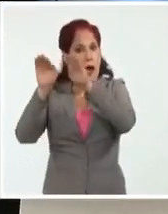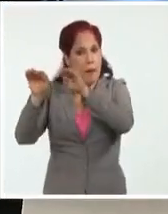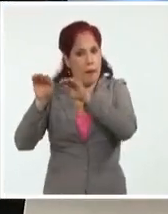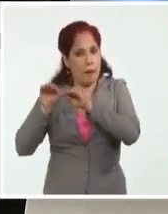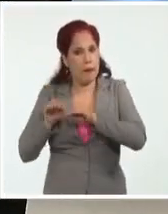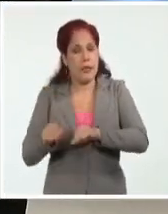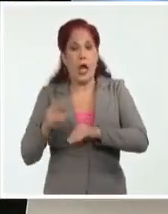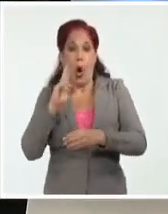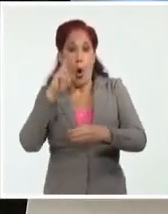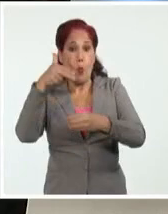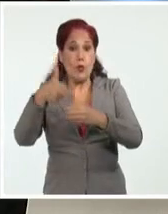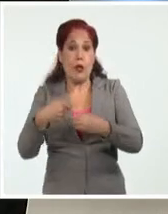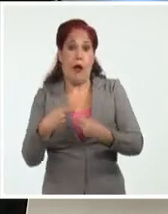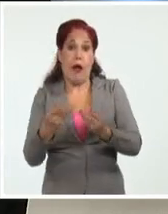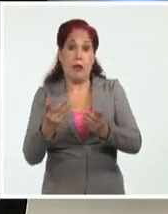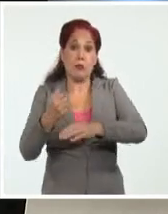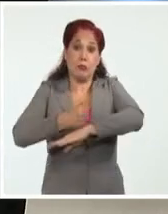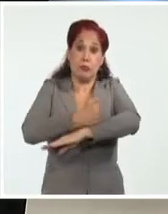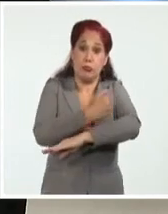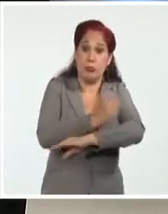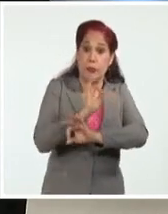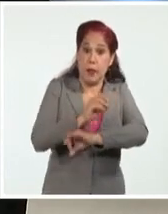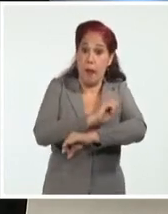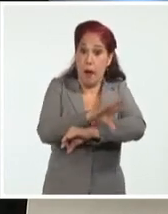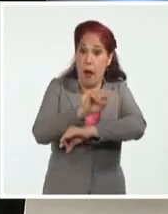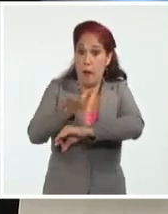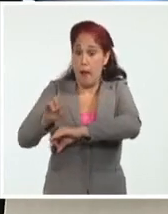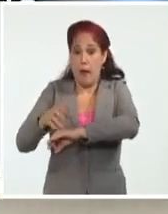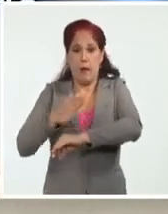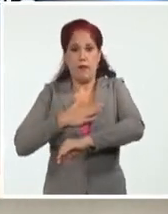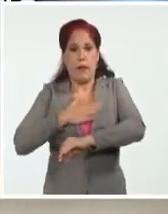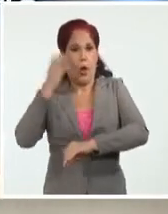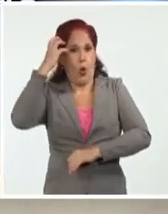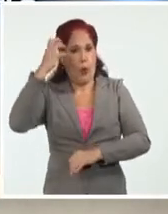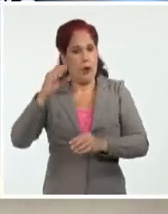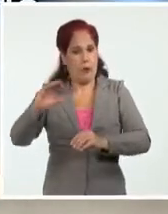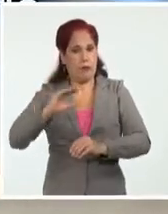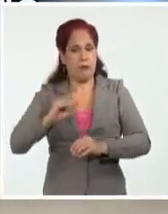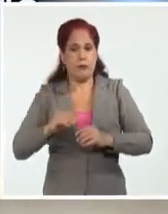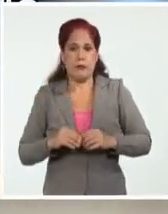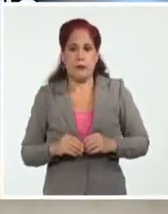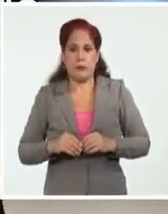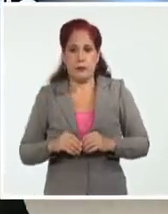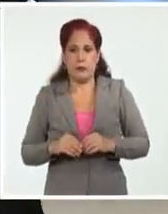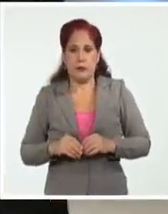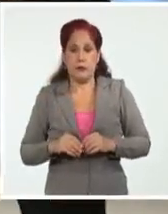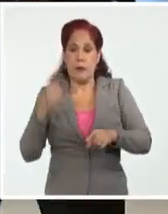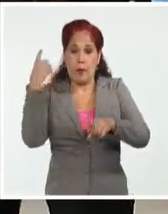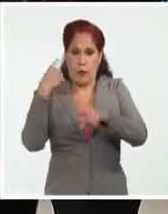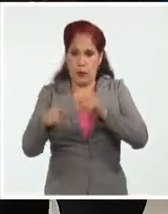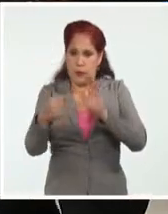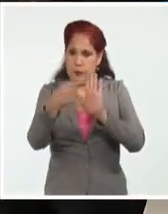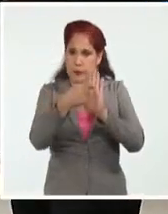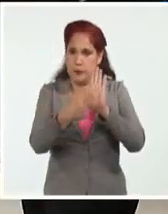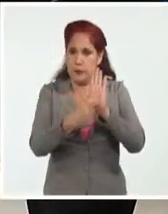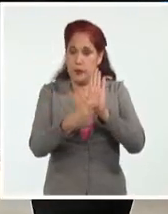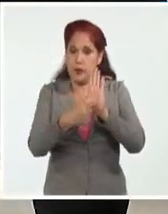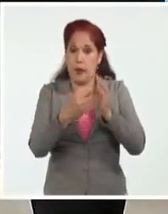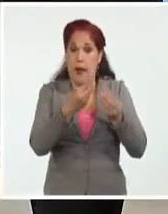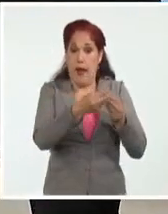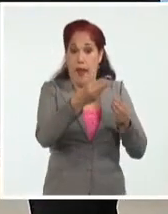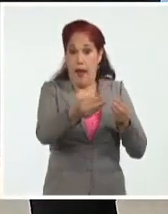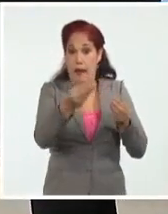el combustible para la transportación también. Todo esto correrá a la cuenta del presupuesto del Estado. Vamos con más porque la entrega